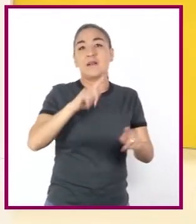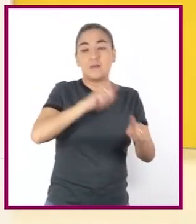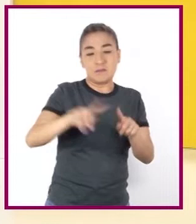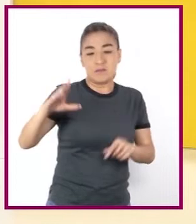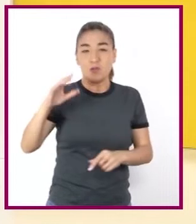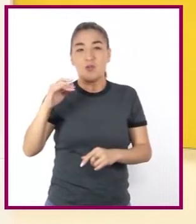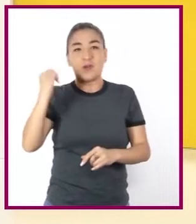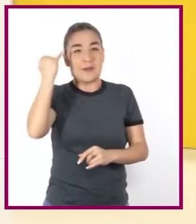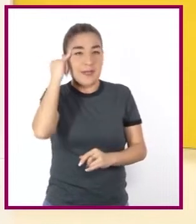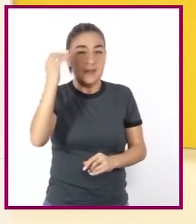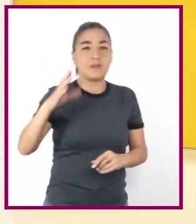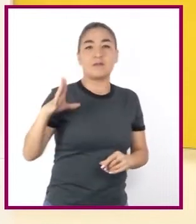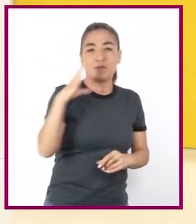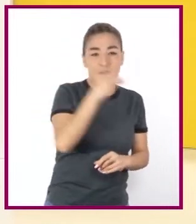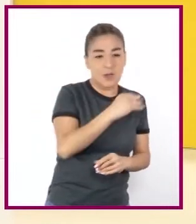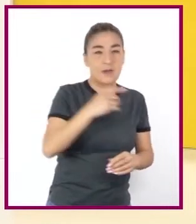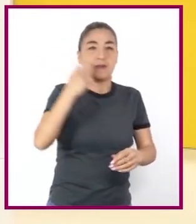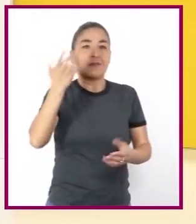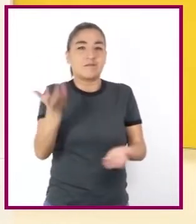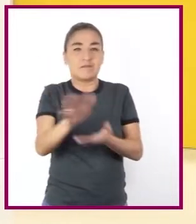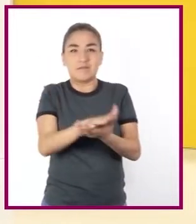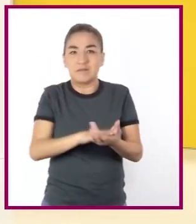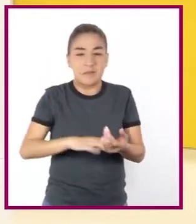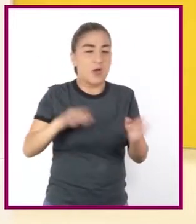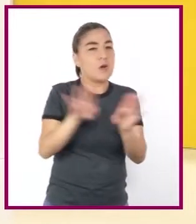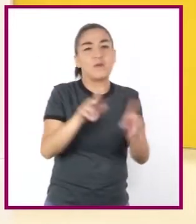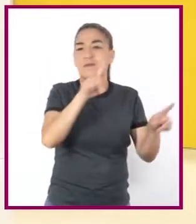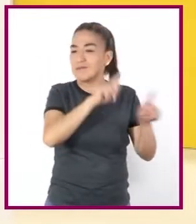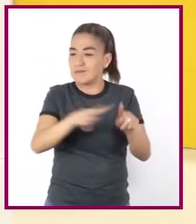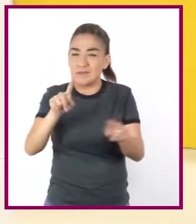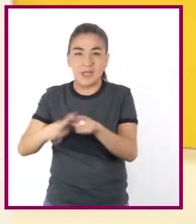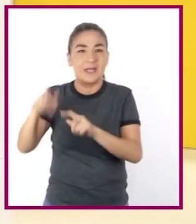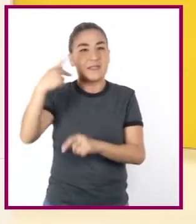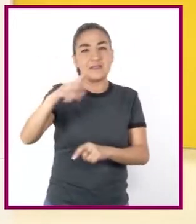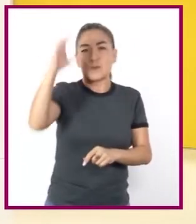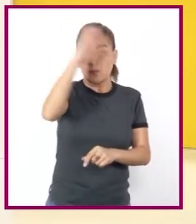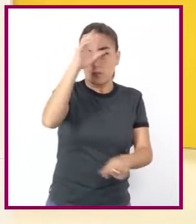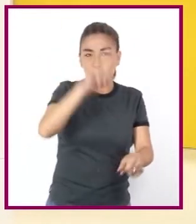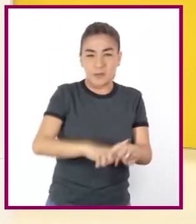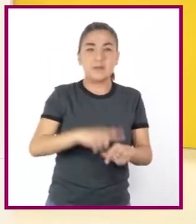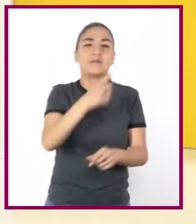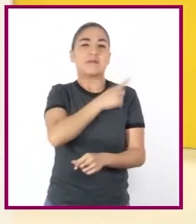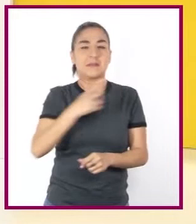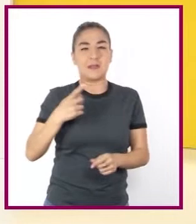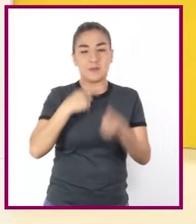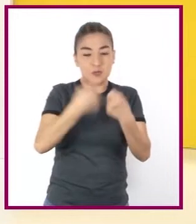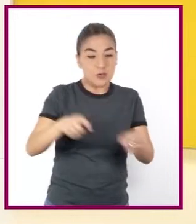la pluralidad, fortaleciendo una cultura de respeto y de inclusión.